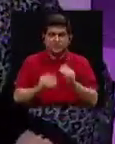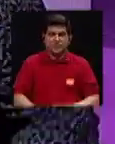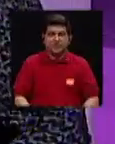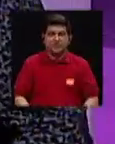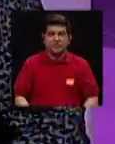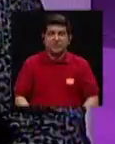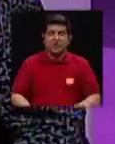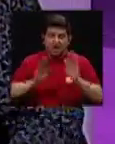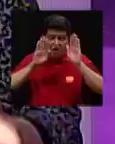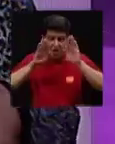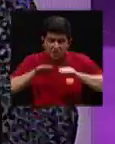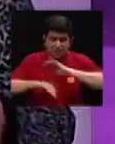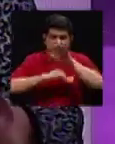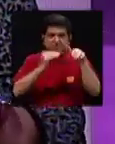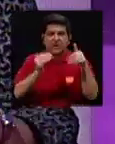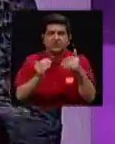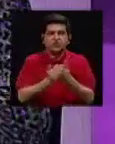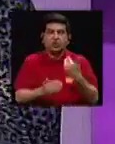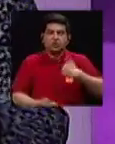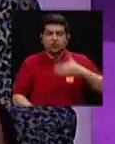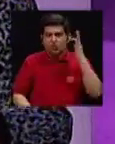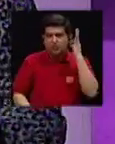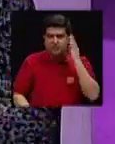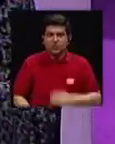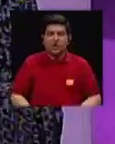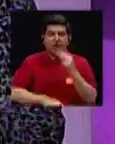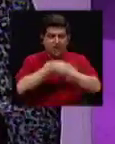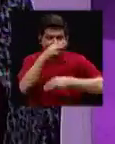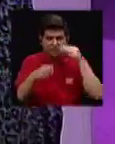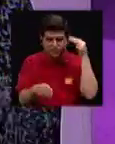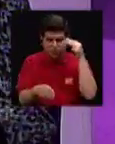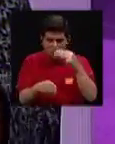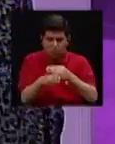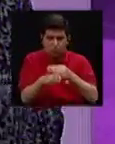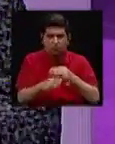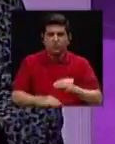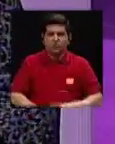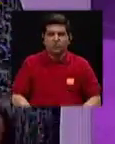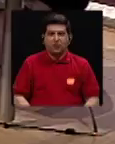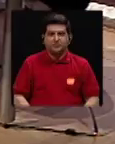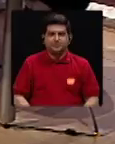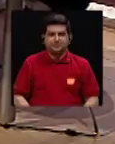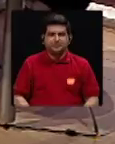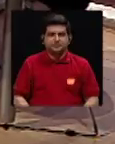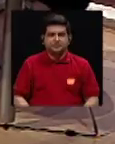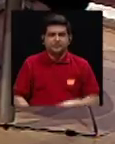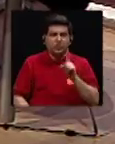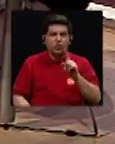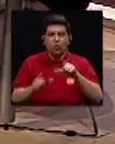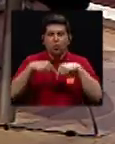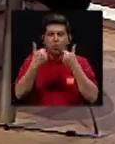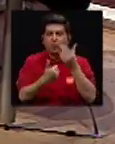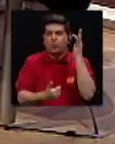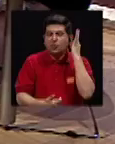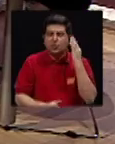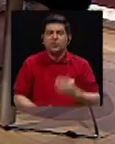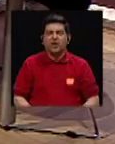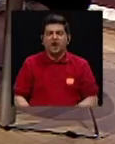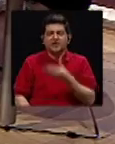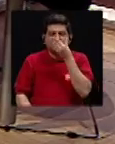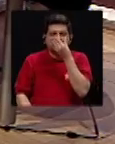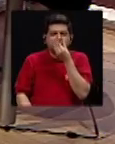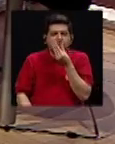todas somos involucradas la cabeza baja es para todos hombres y mujeres de mundo donde